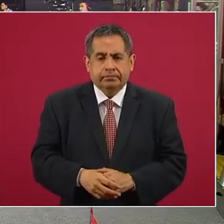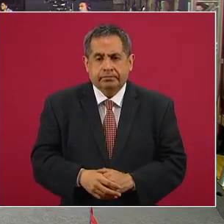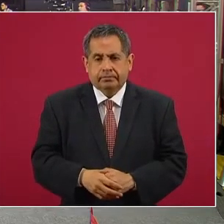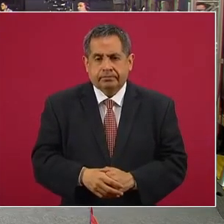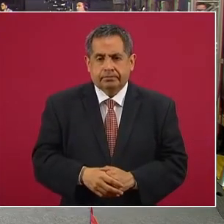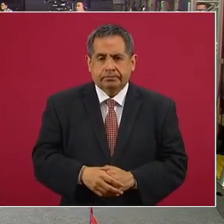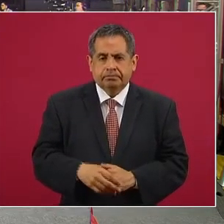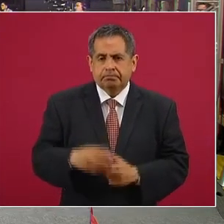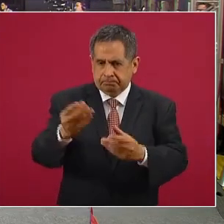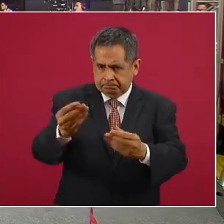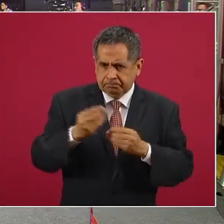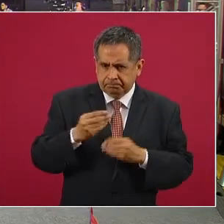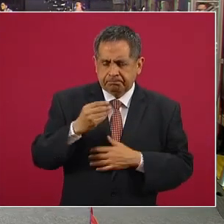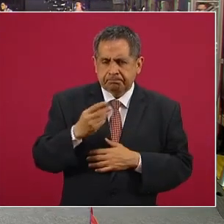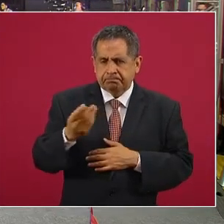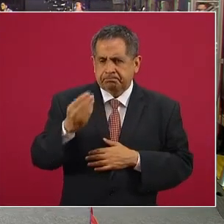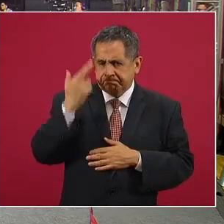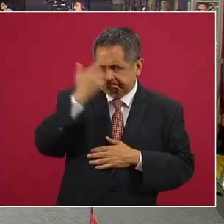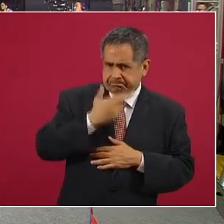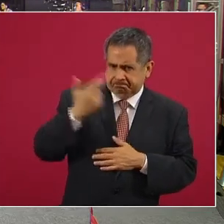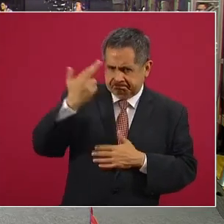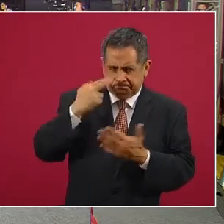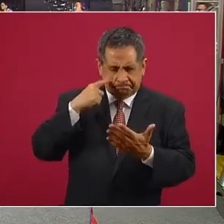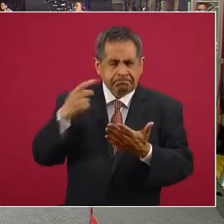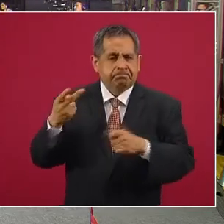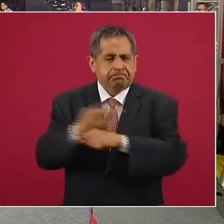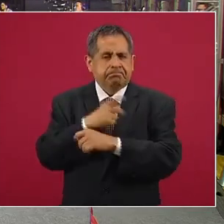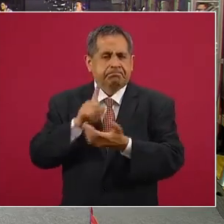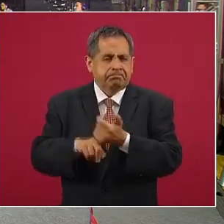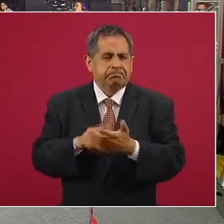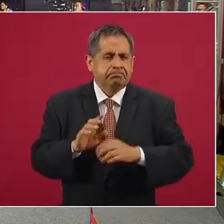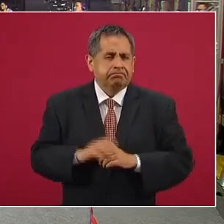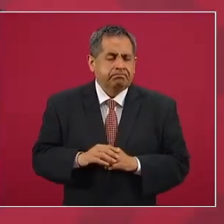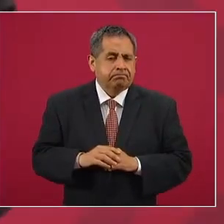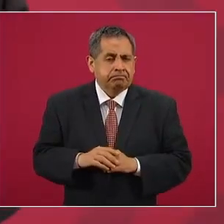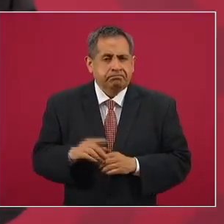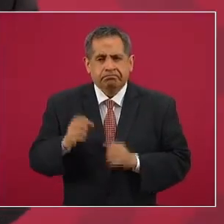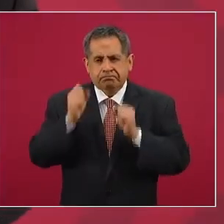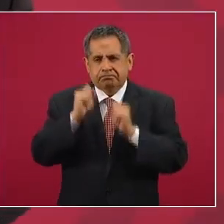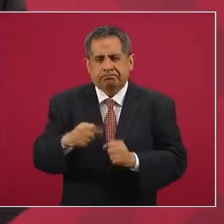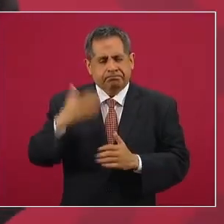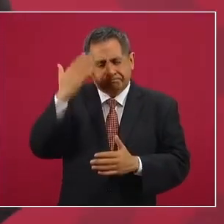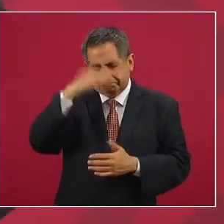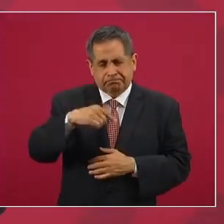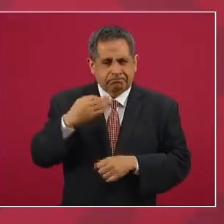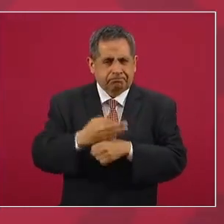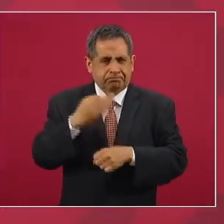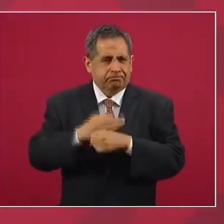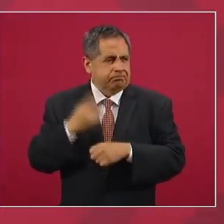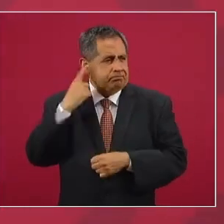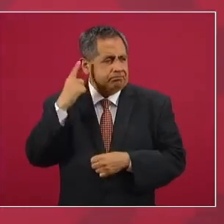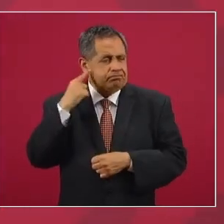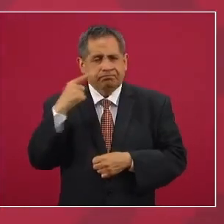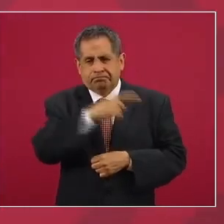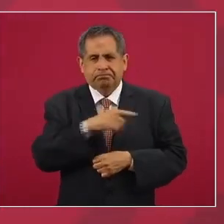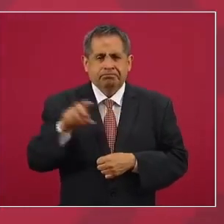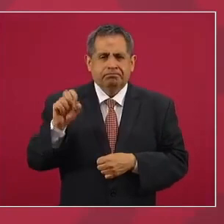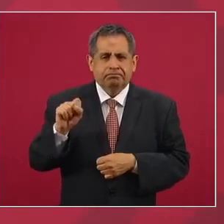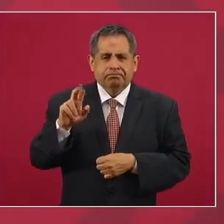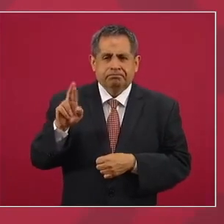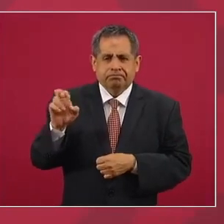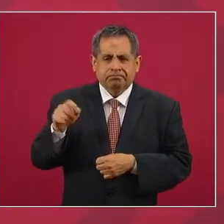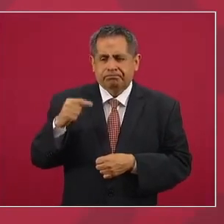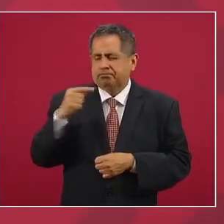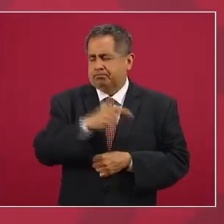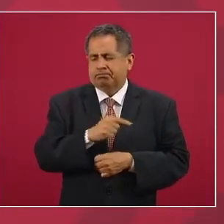a revisar este caso. Ya seguramente de Relaciones Exteriores